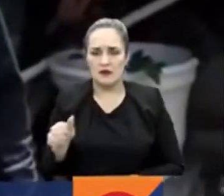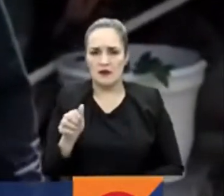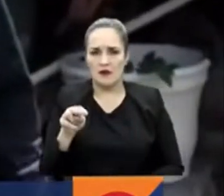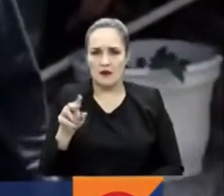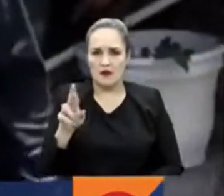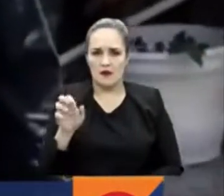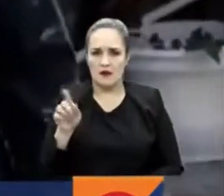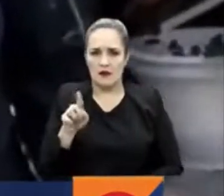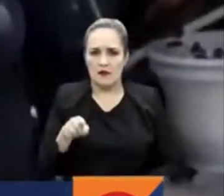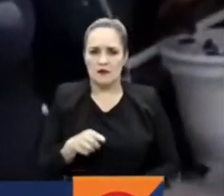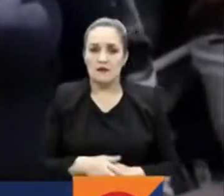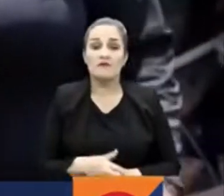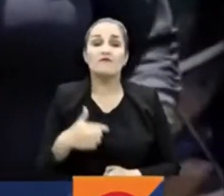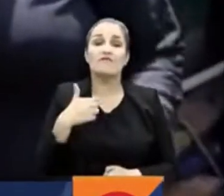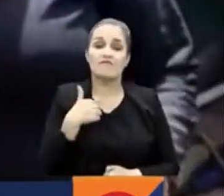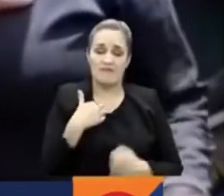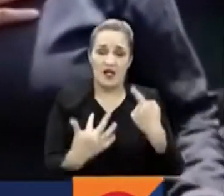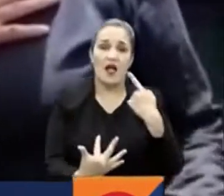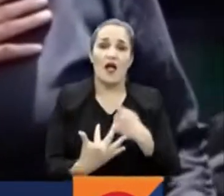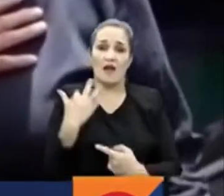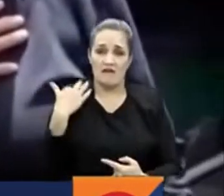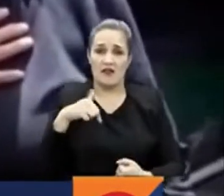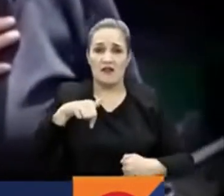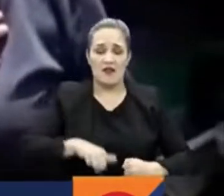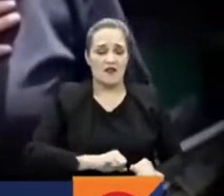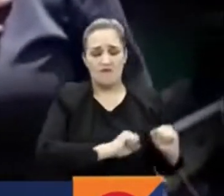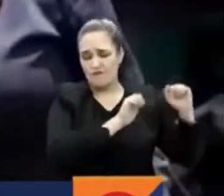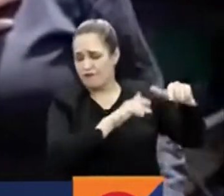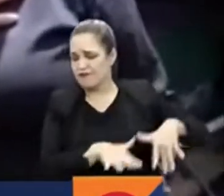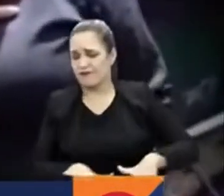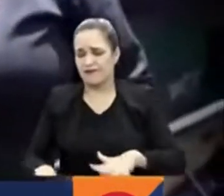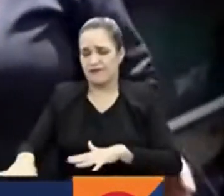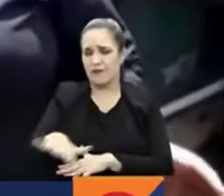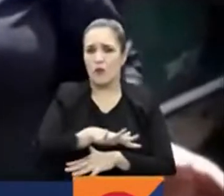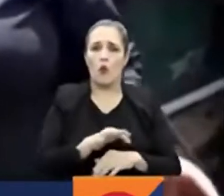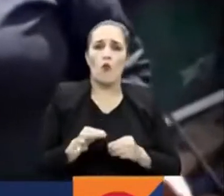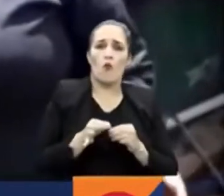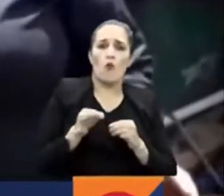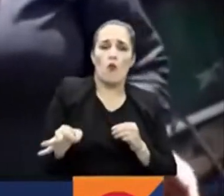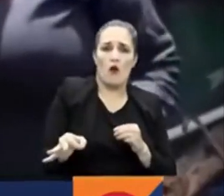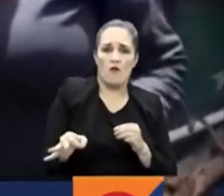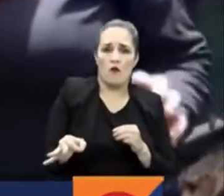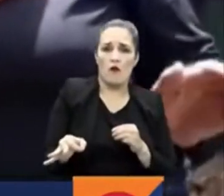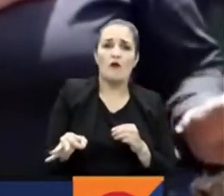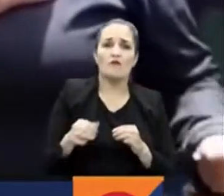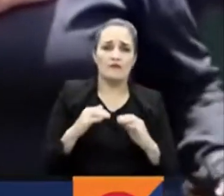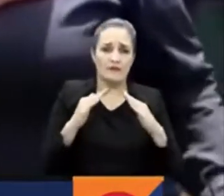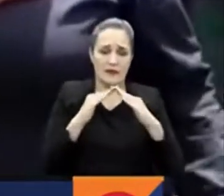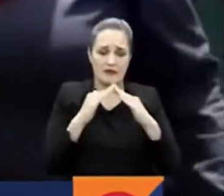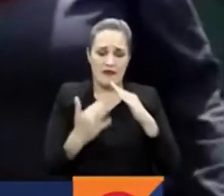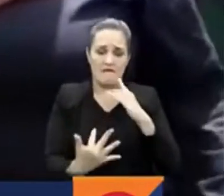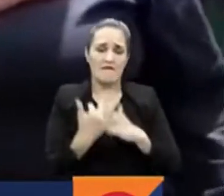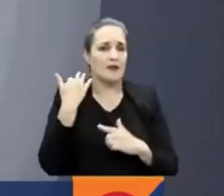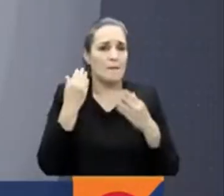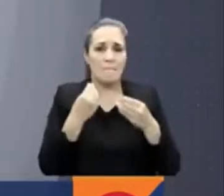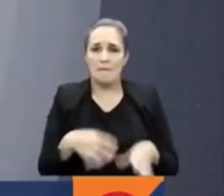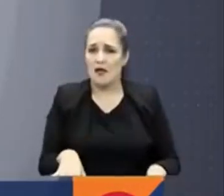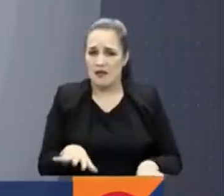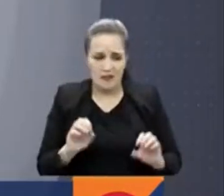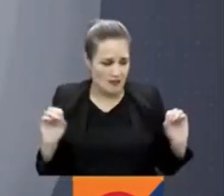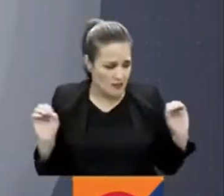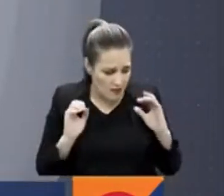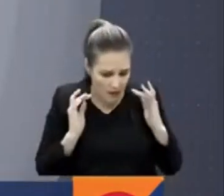damnificada de la avalancha, desde aquí del pueblo de San Andrés, donde pasó eso y que lo perdimos todo.